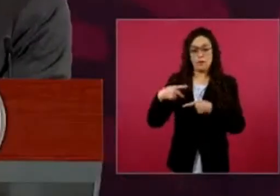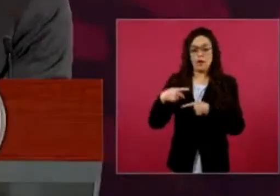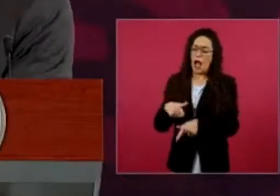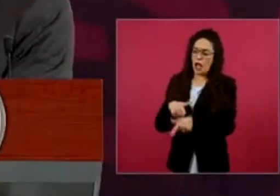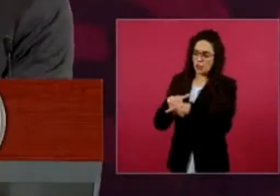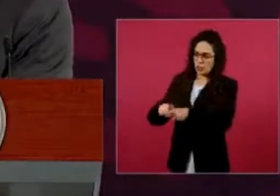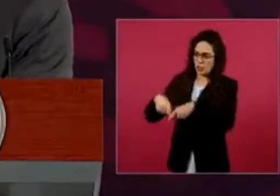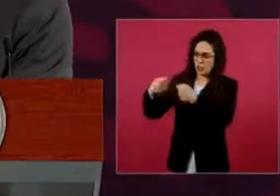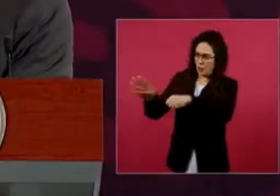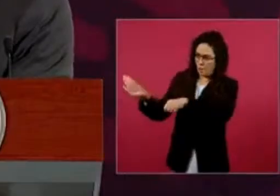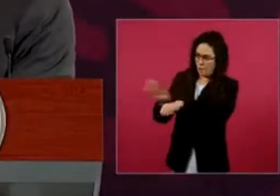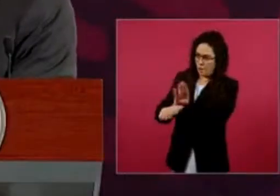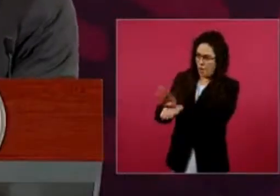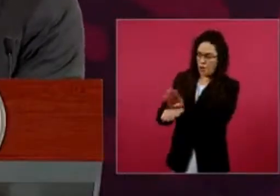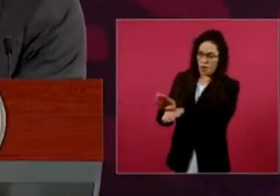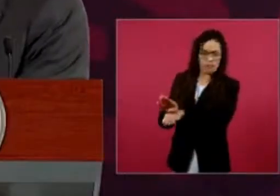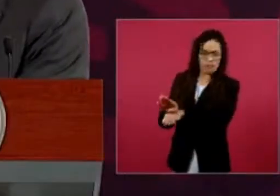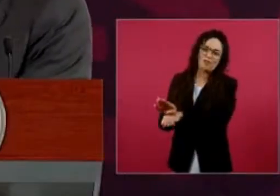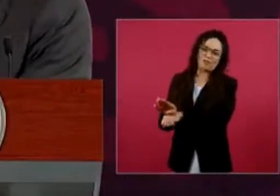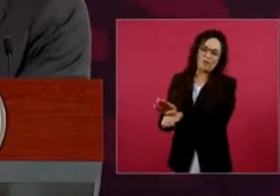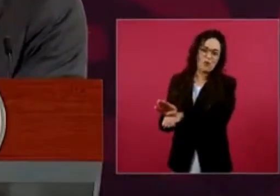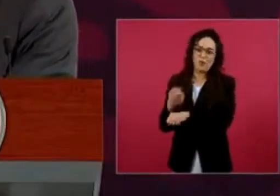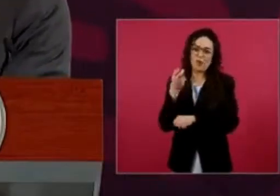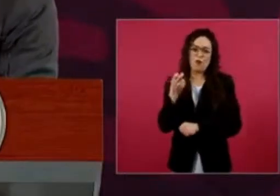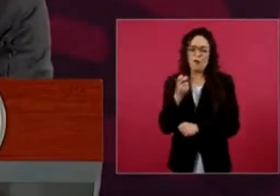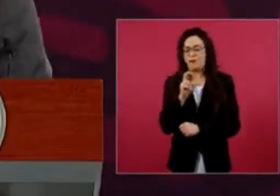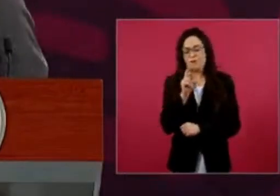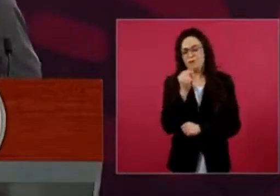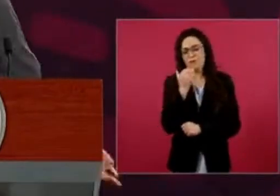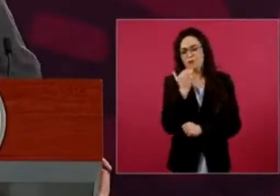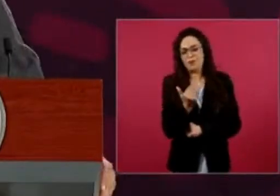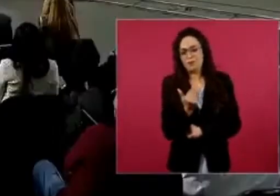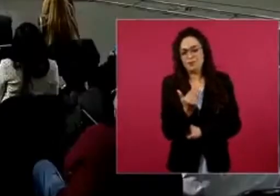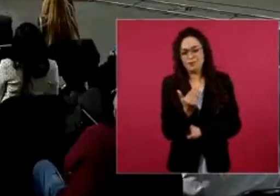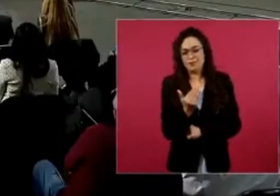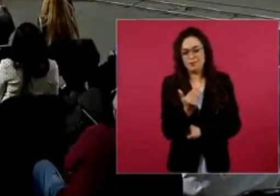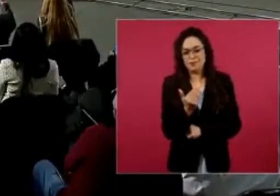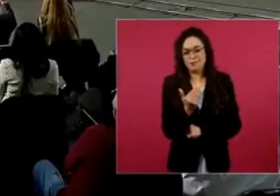para una minoría. Pero ese es.